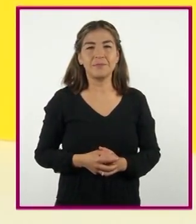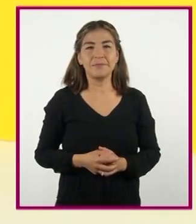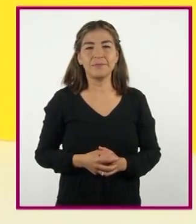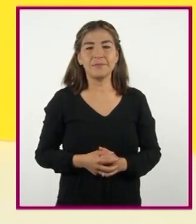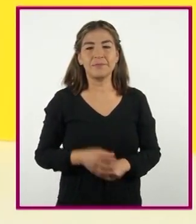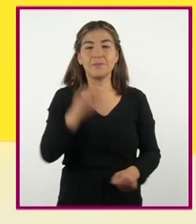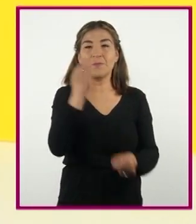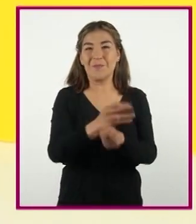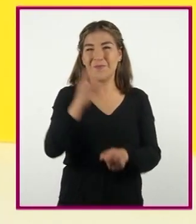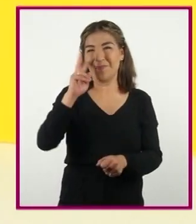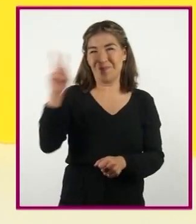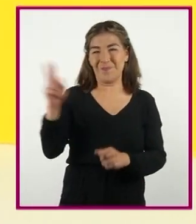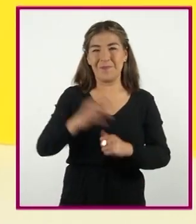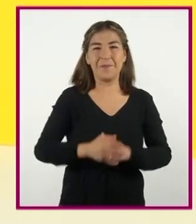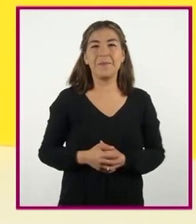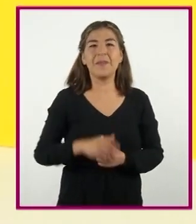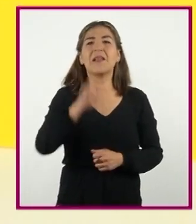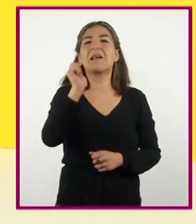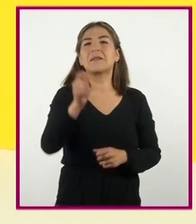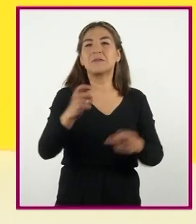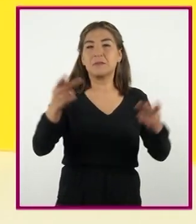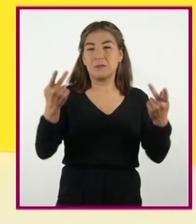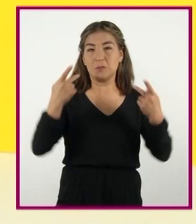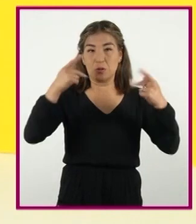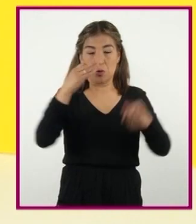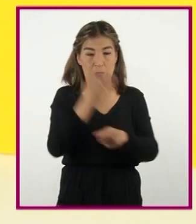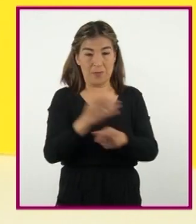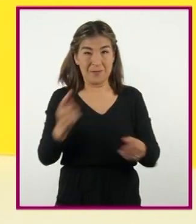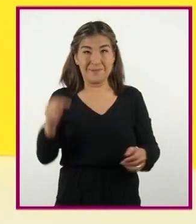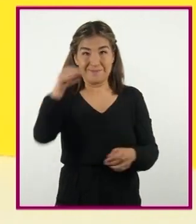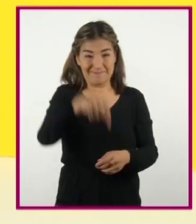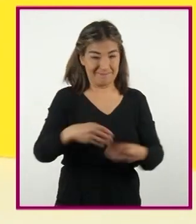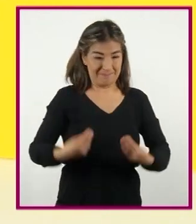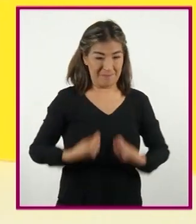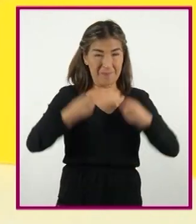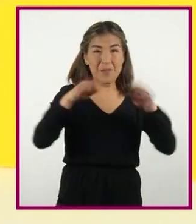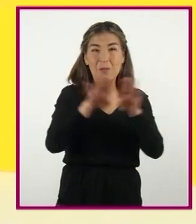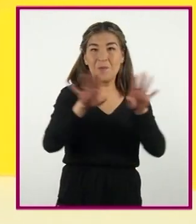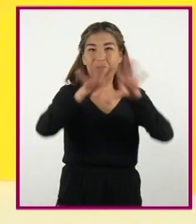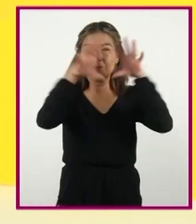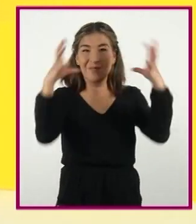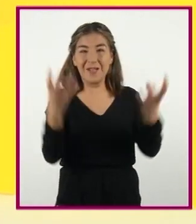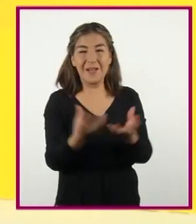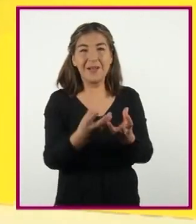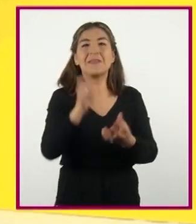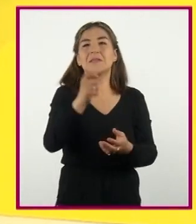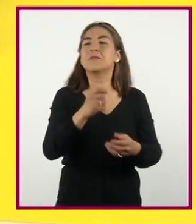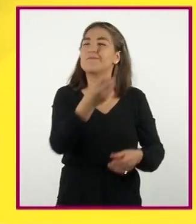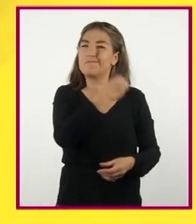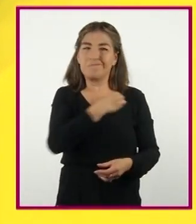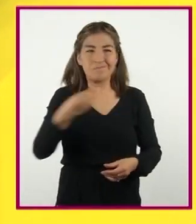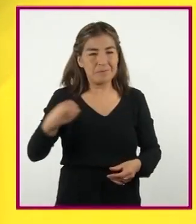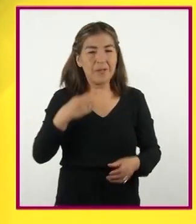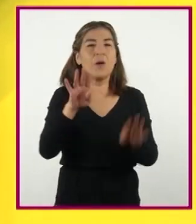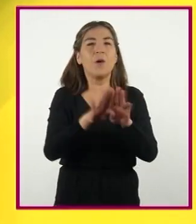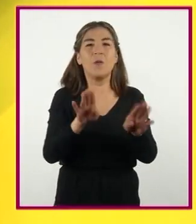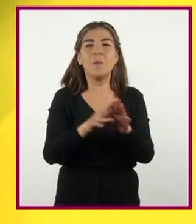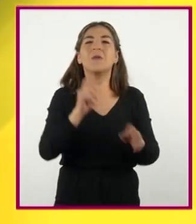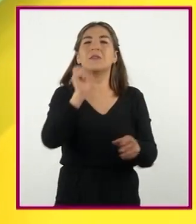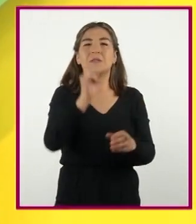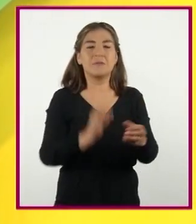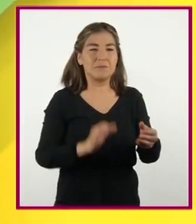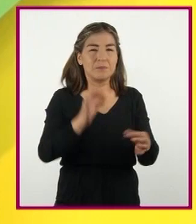Como aquí se dijo, ser habitante de esta aldea global nos exige involucrarnos con los temas que afectan